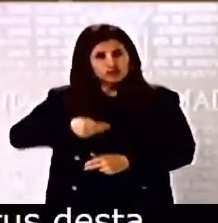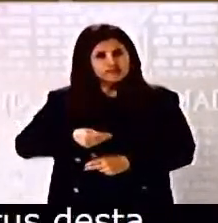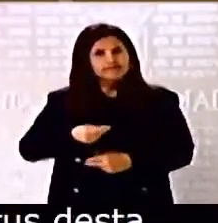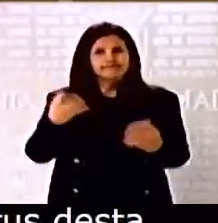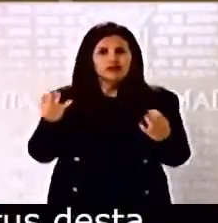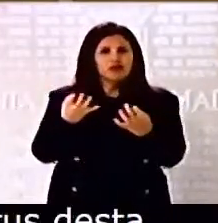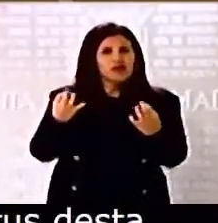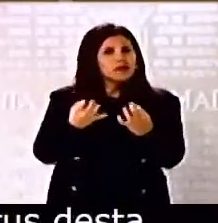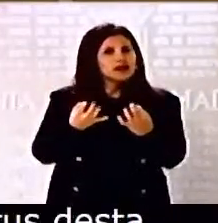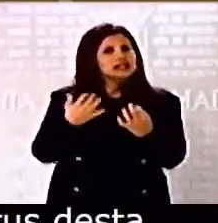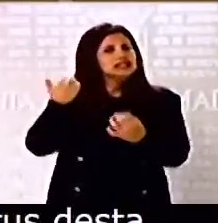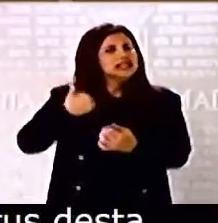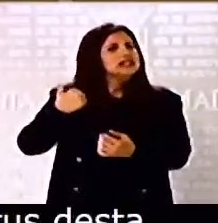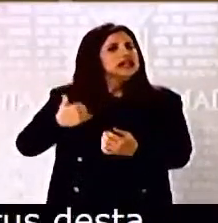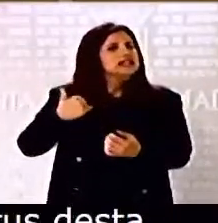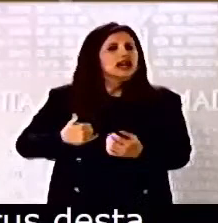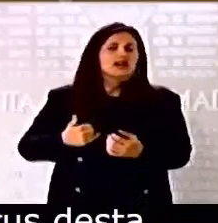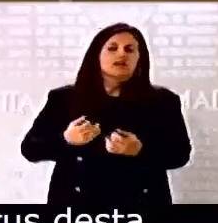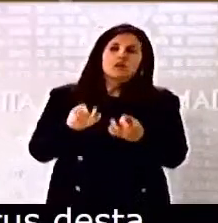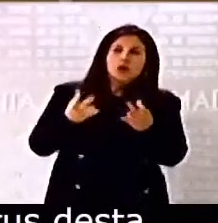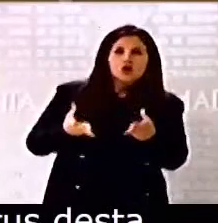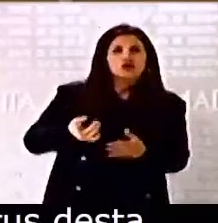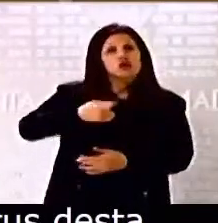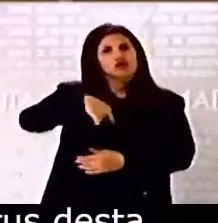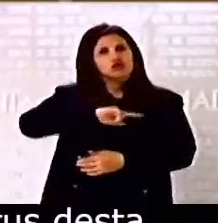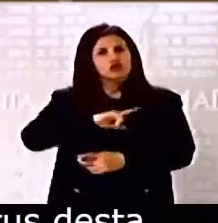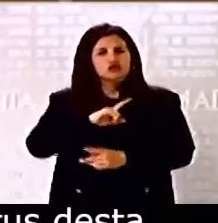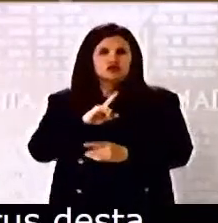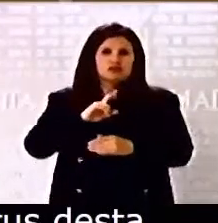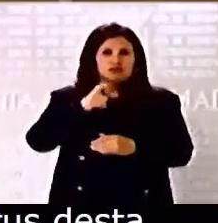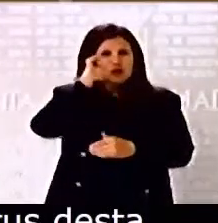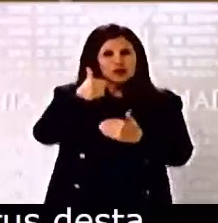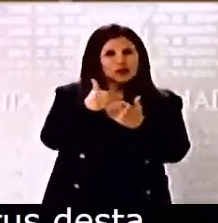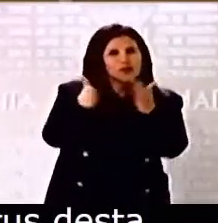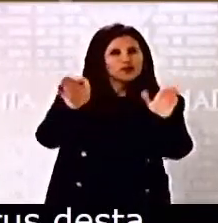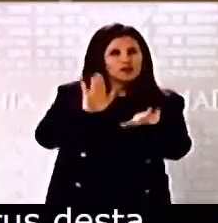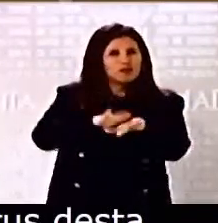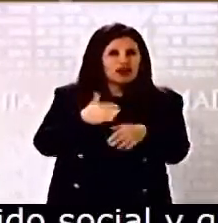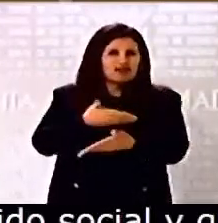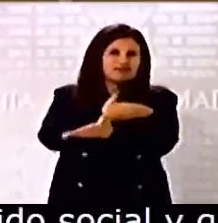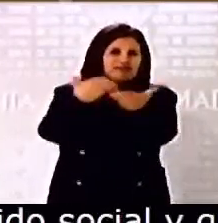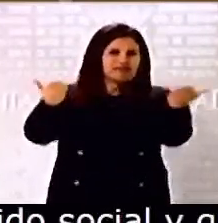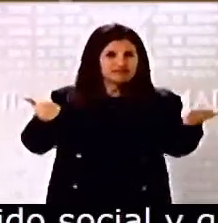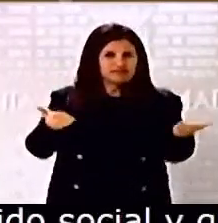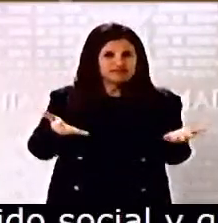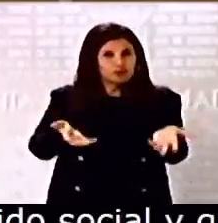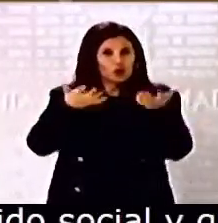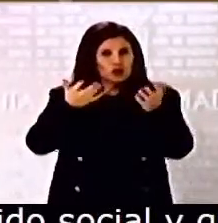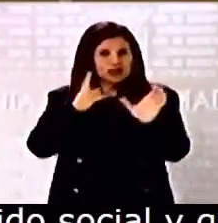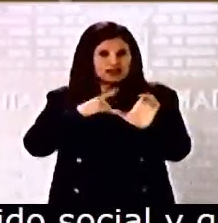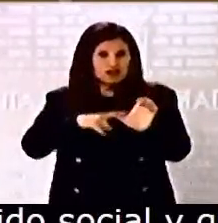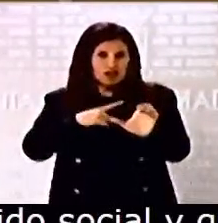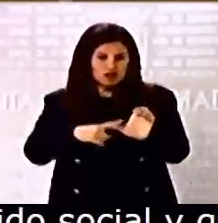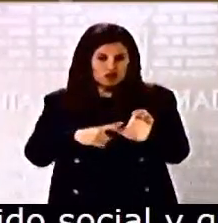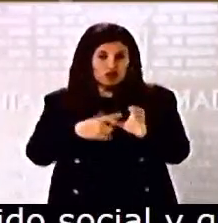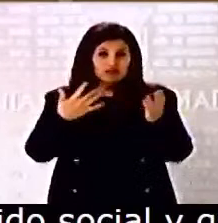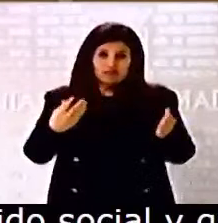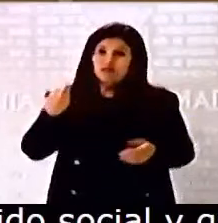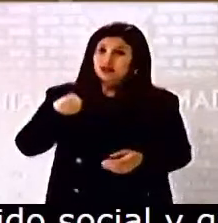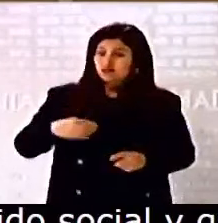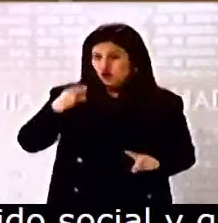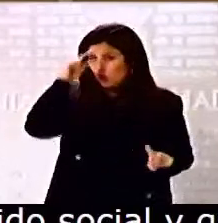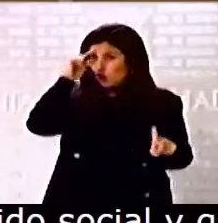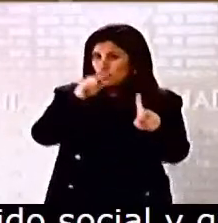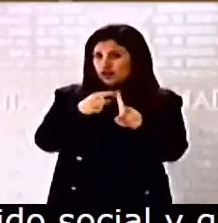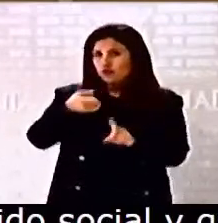antes le levantemos el perímetro por el bien de toda Extremadura. Y, por lo tanto, ese es el objetivo